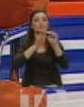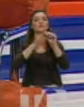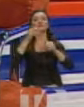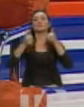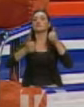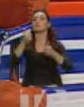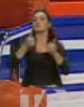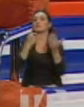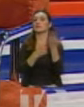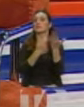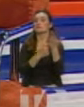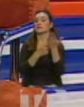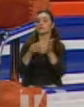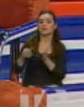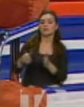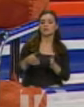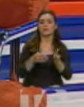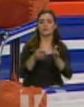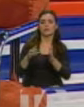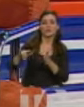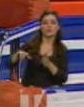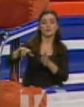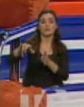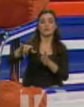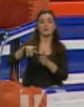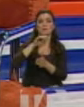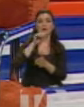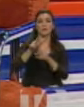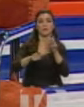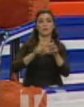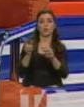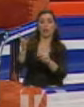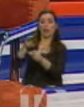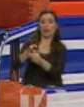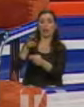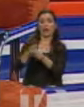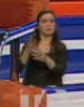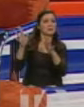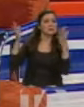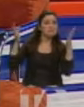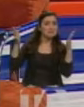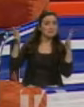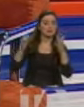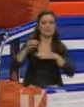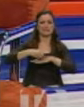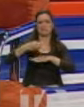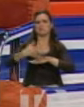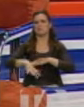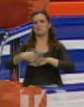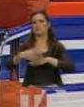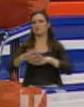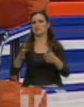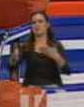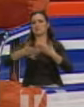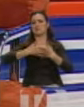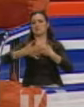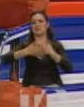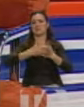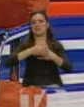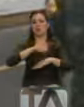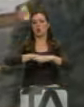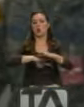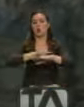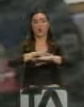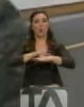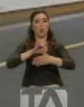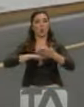de analizar las rutas de la aerolínea. La falta de pasajeros provoca pérdidas a la empresa y además el cierre de rutas.